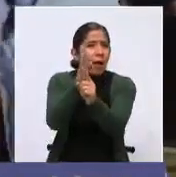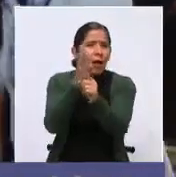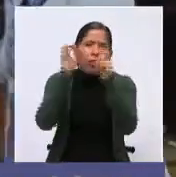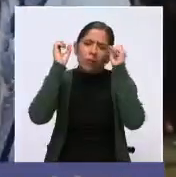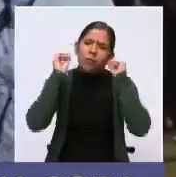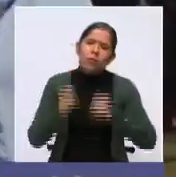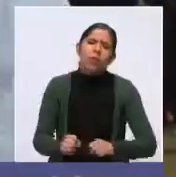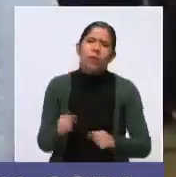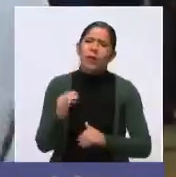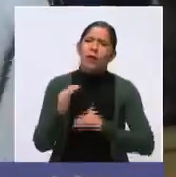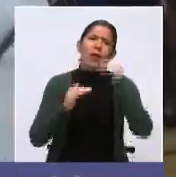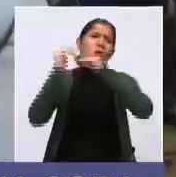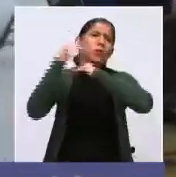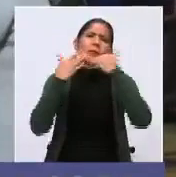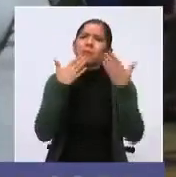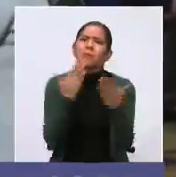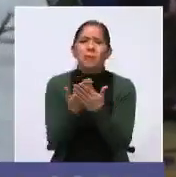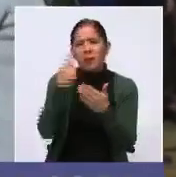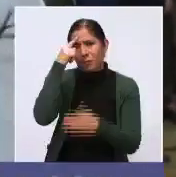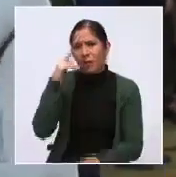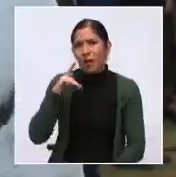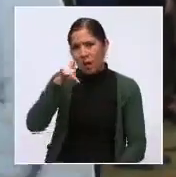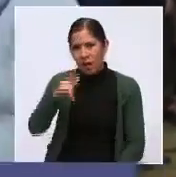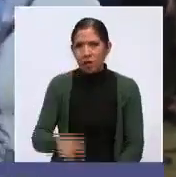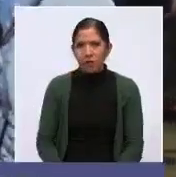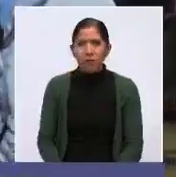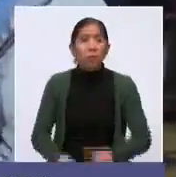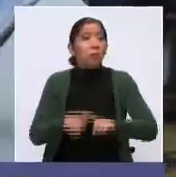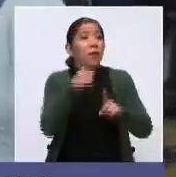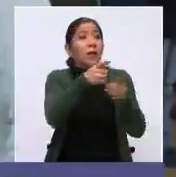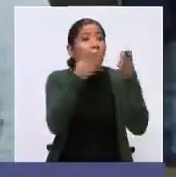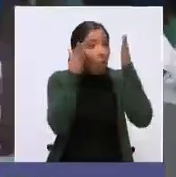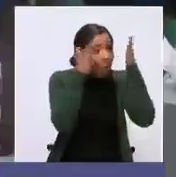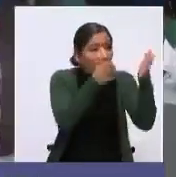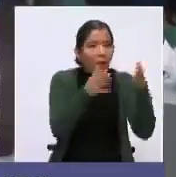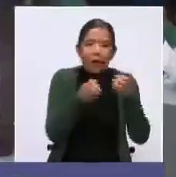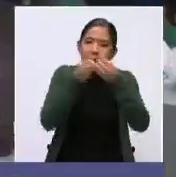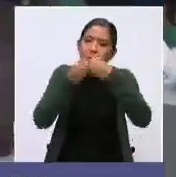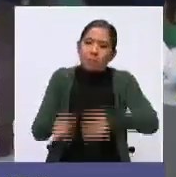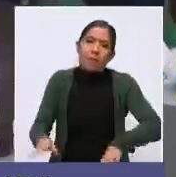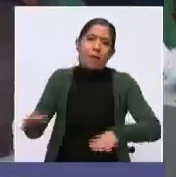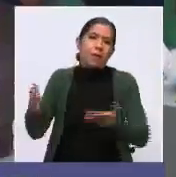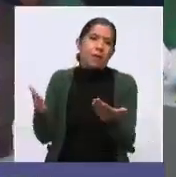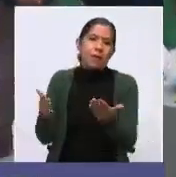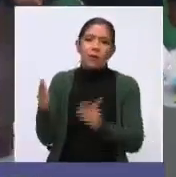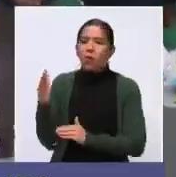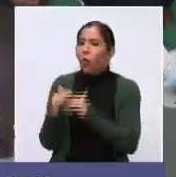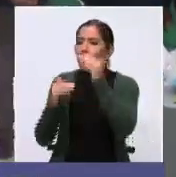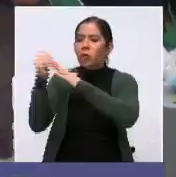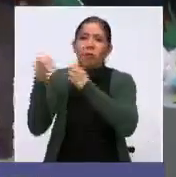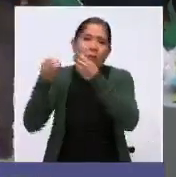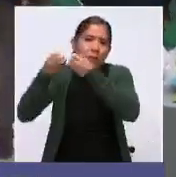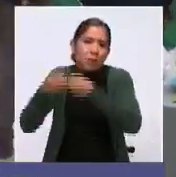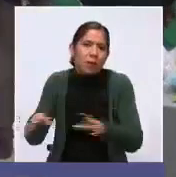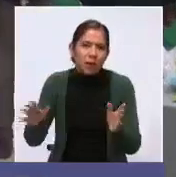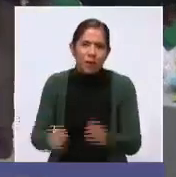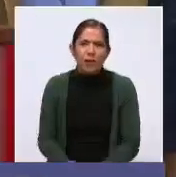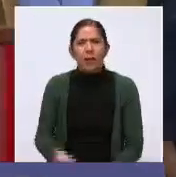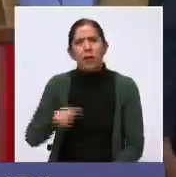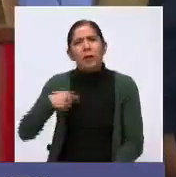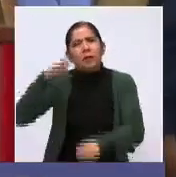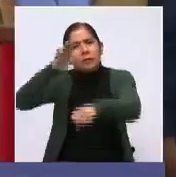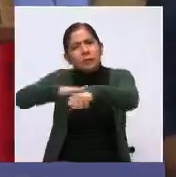En cambio, estamos perdiendo en aspecto infraestructura igual. No es, yo pido de que